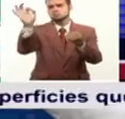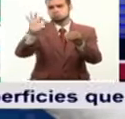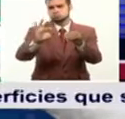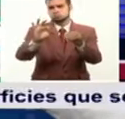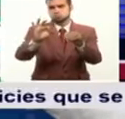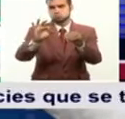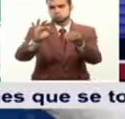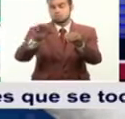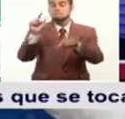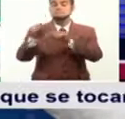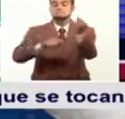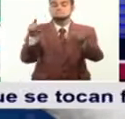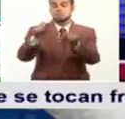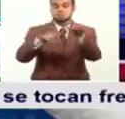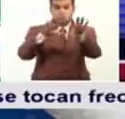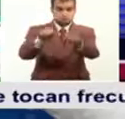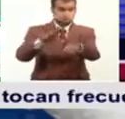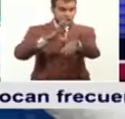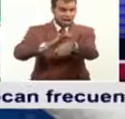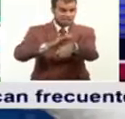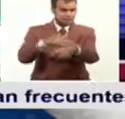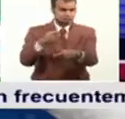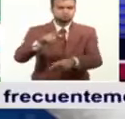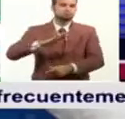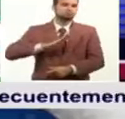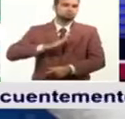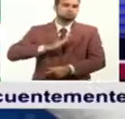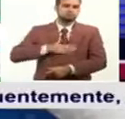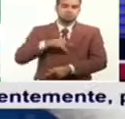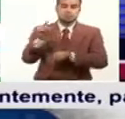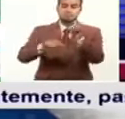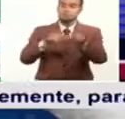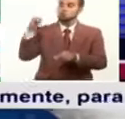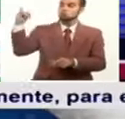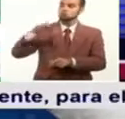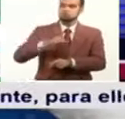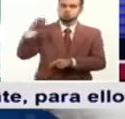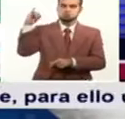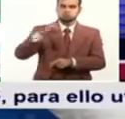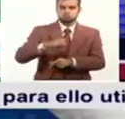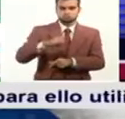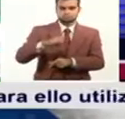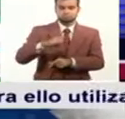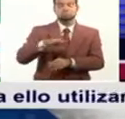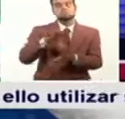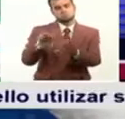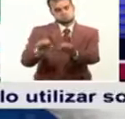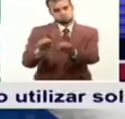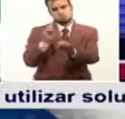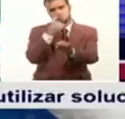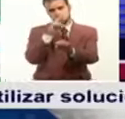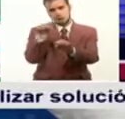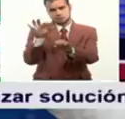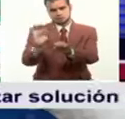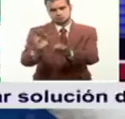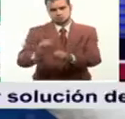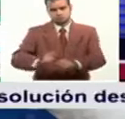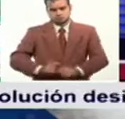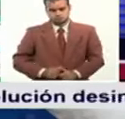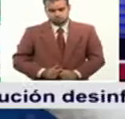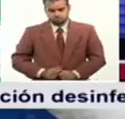han diagnosticado han sido casos importados, que han arribado a nuestro país ya incubando la